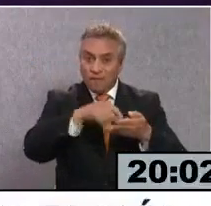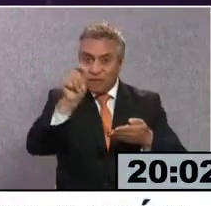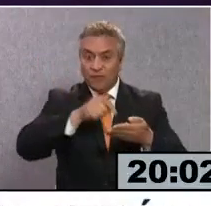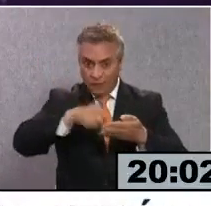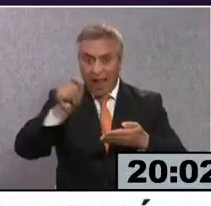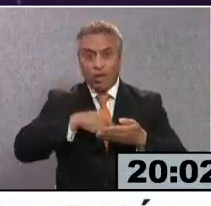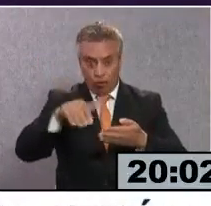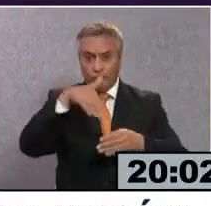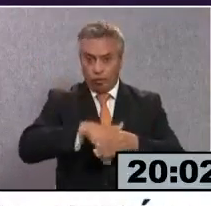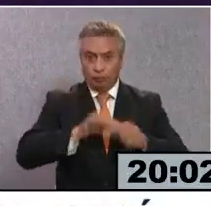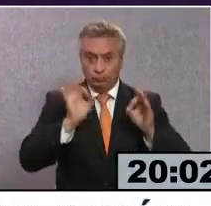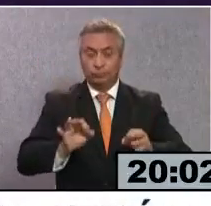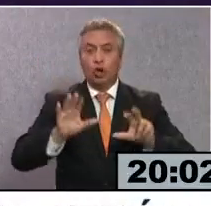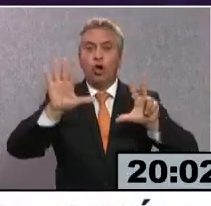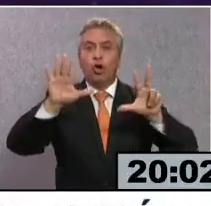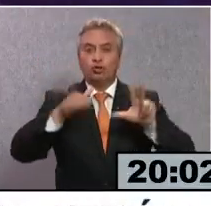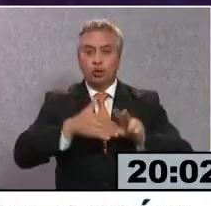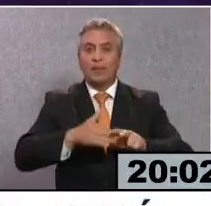válidamente emitidos,